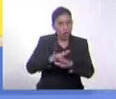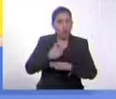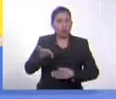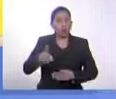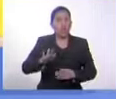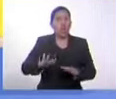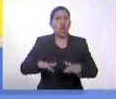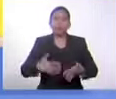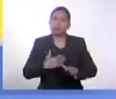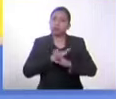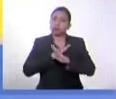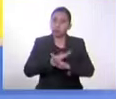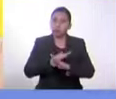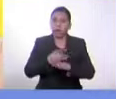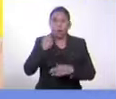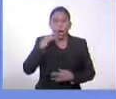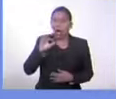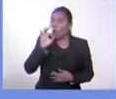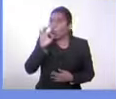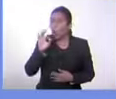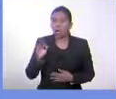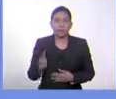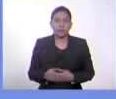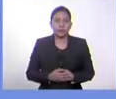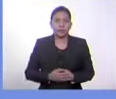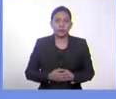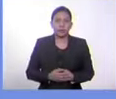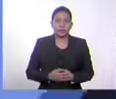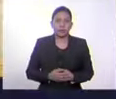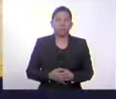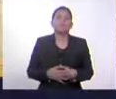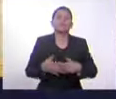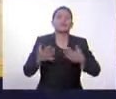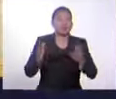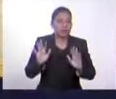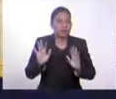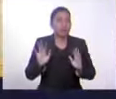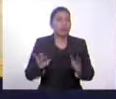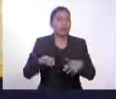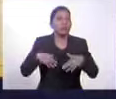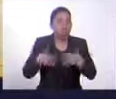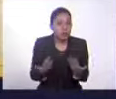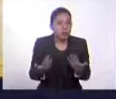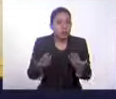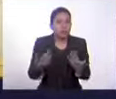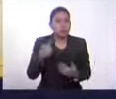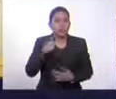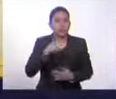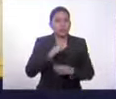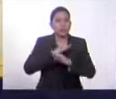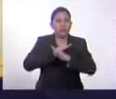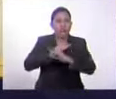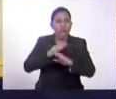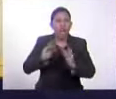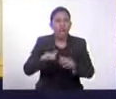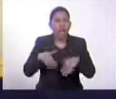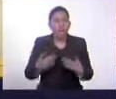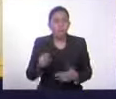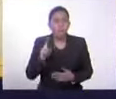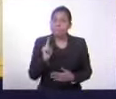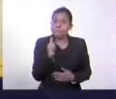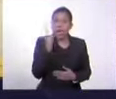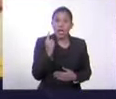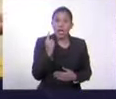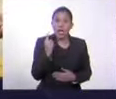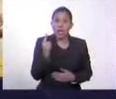en este caso de los preservativos. Correcto. Pues fíjate que lo que podemos hacer es, obviamente, para poder evitar esto es, en primer lugar,